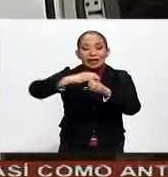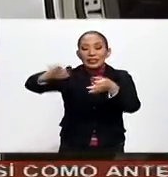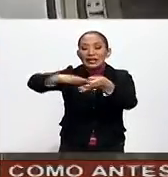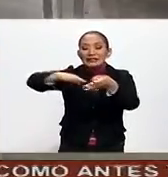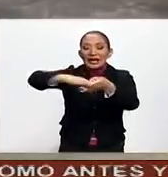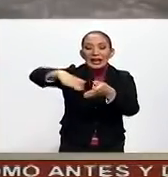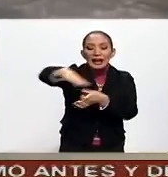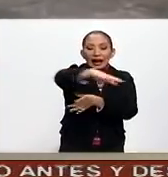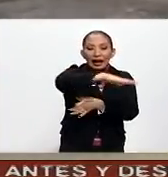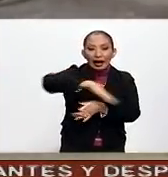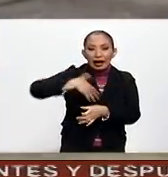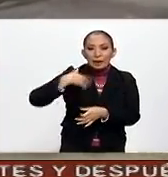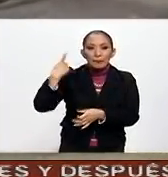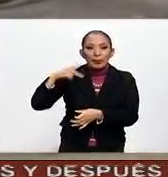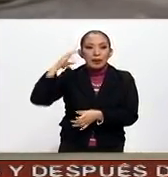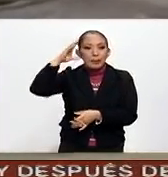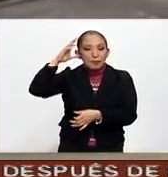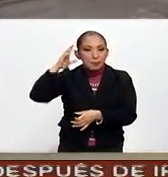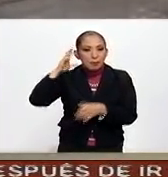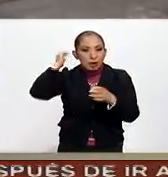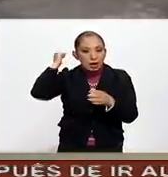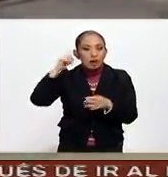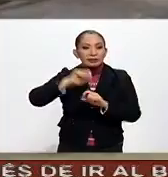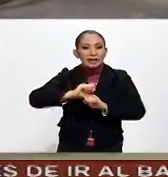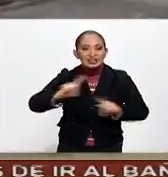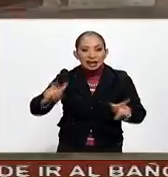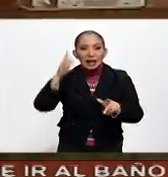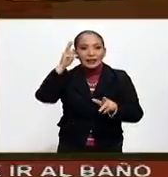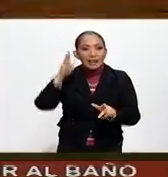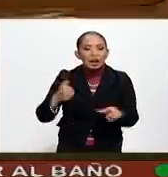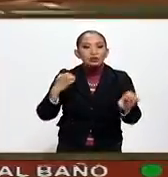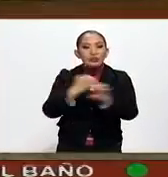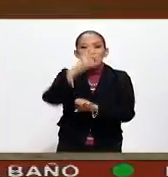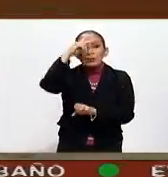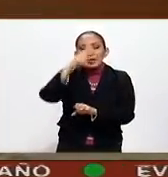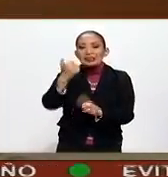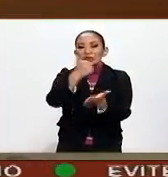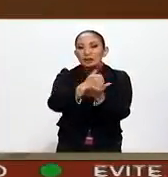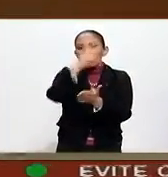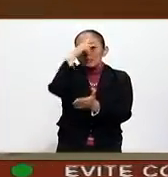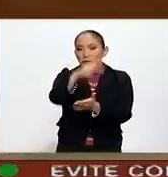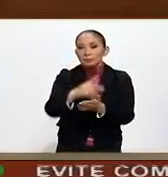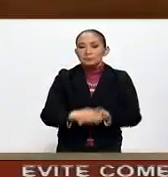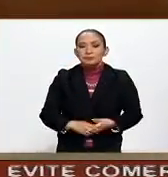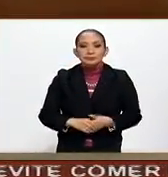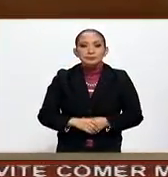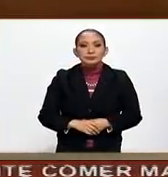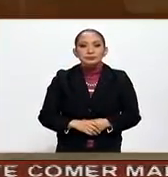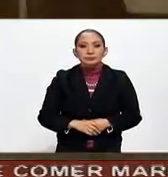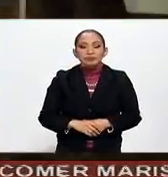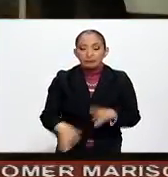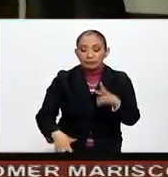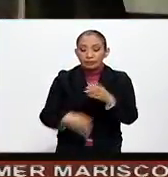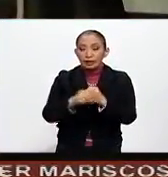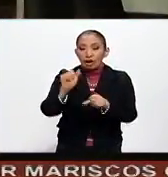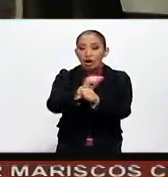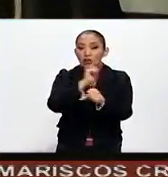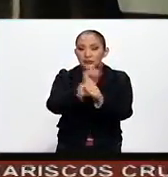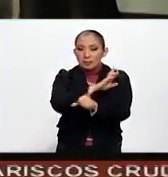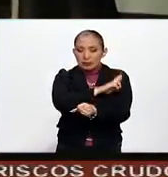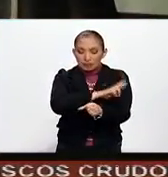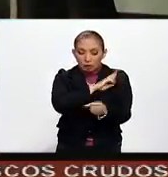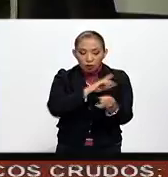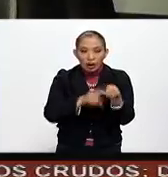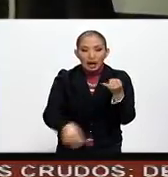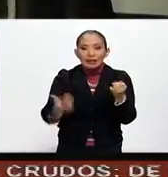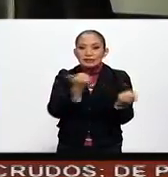de la megalópolis: Puebla, Morelos, Tlaxcala, Hidalgo, Estado y Ciudad de México. Incluye vehículos